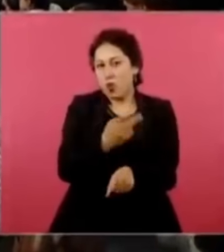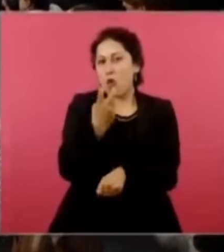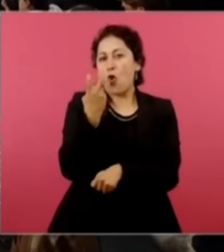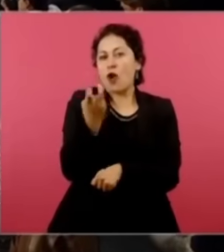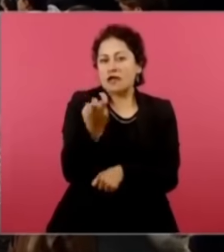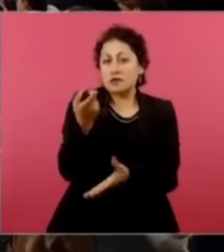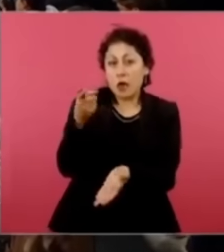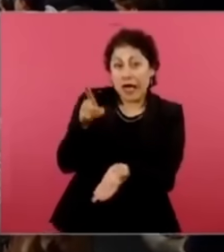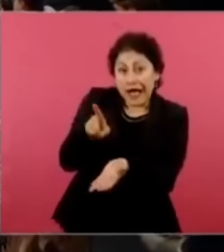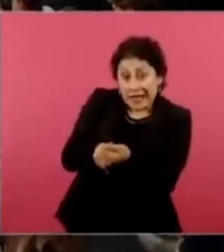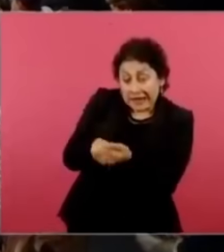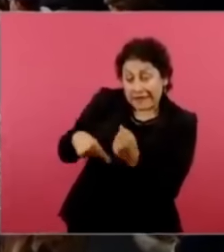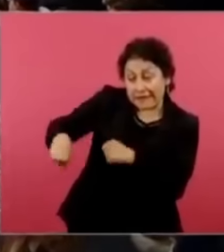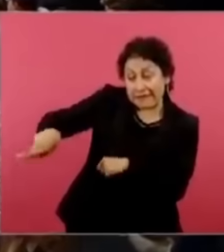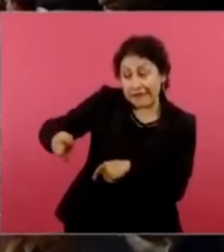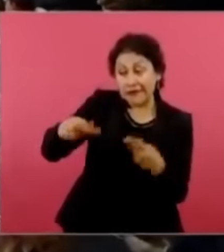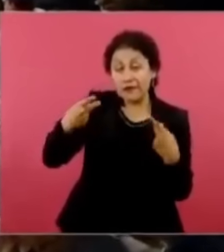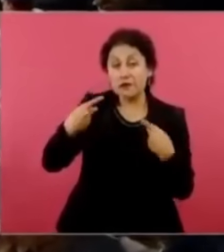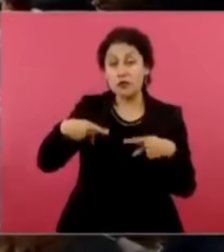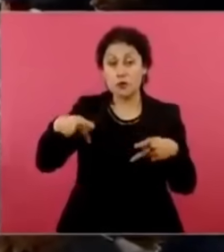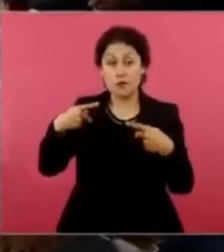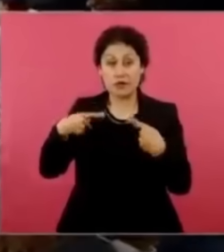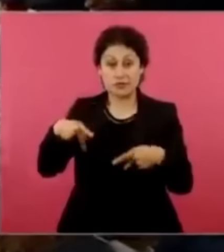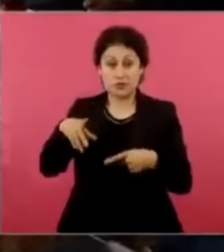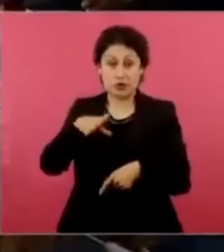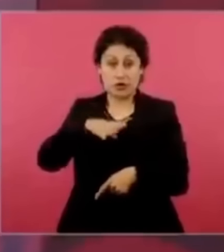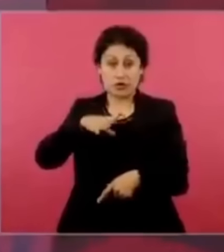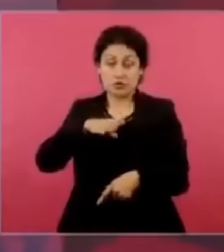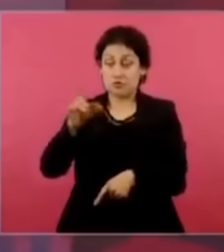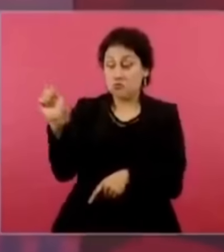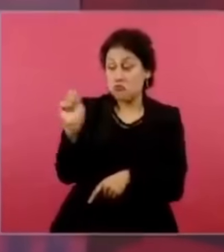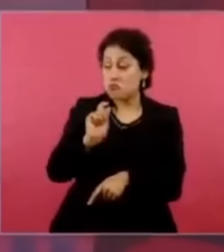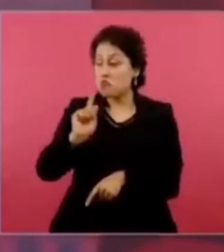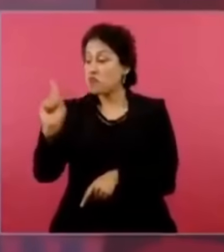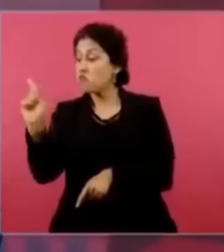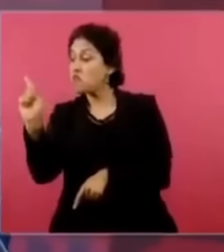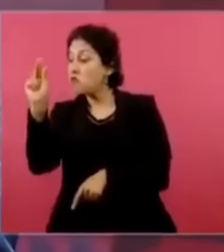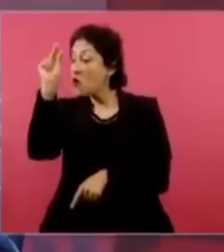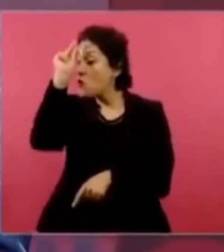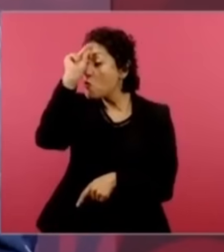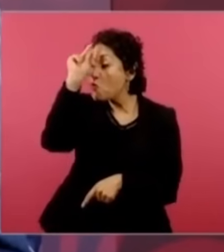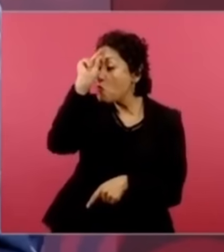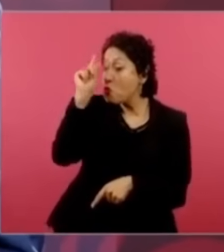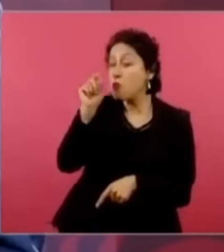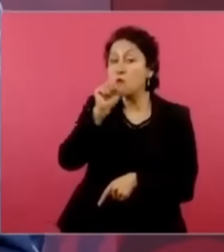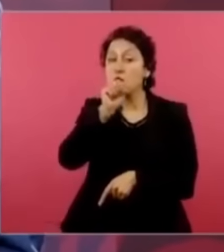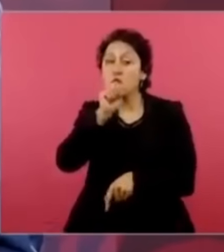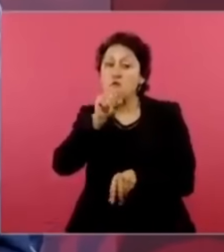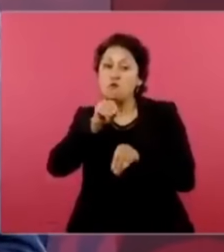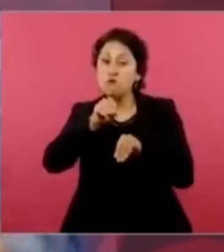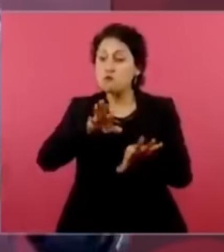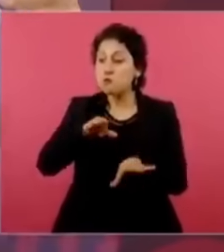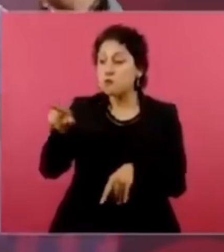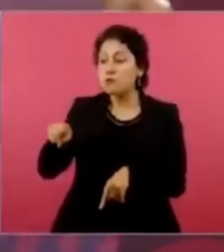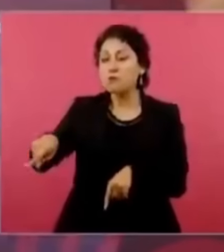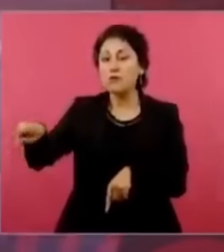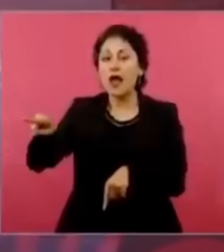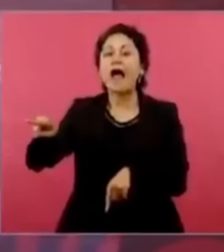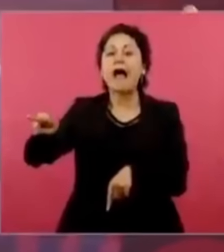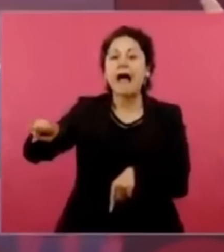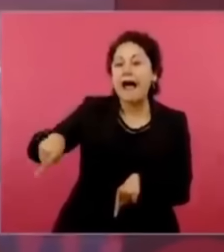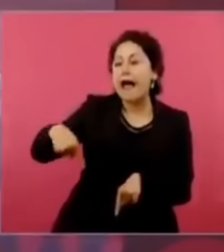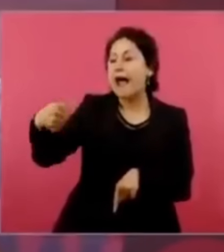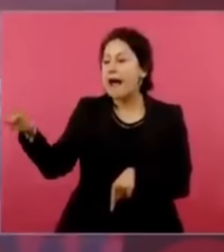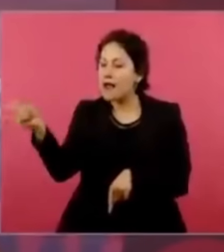intelectuales orgánicos, expertos, publicistas, les recomendaron que había que buscar